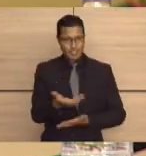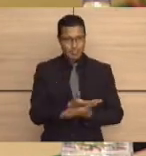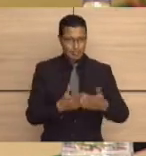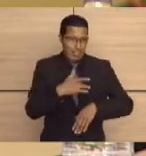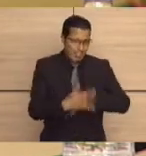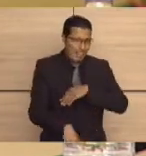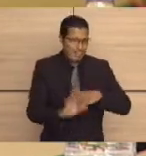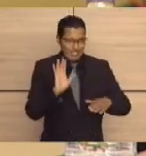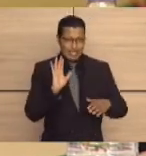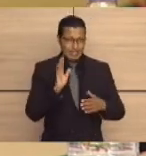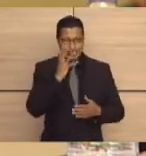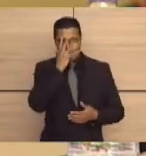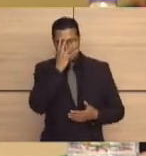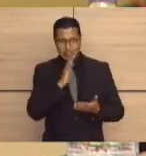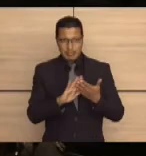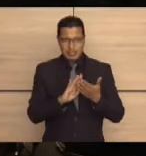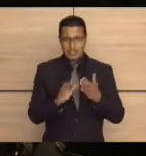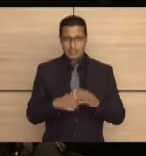tarde, pero más vale tarde que nunca.